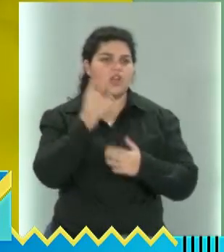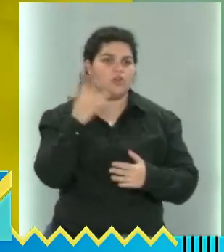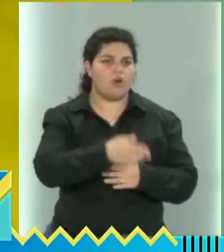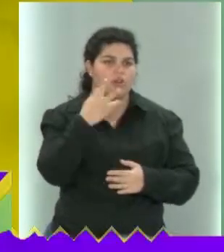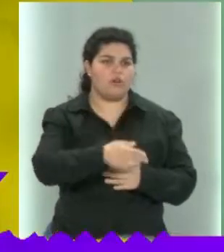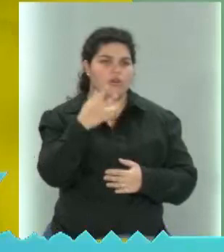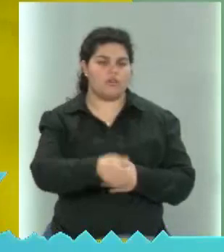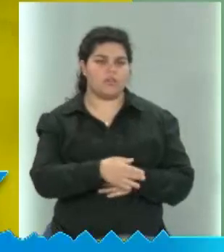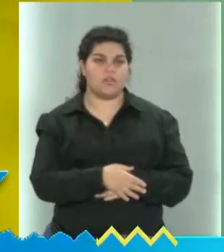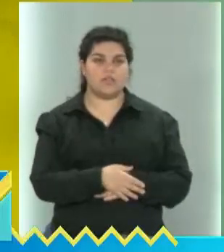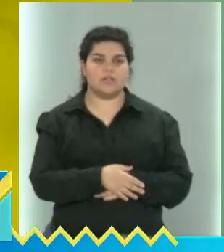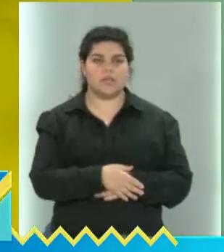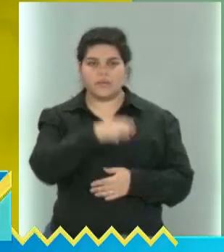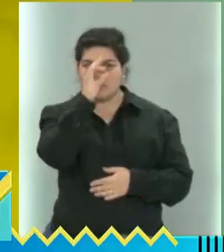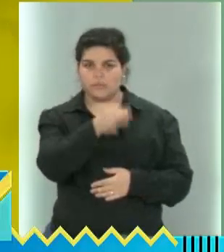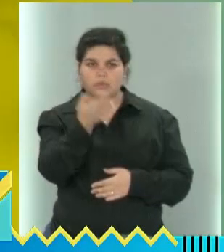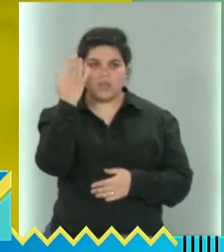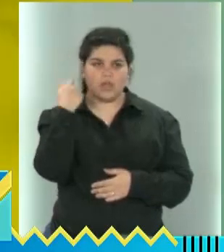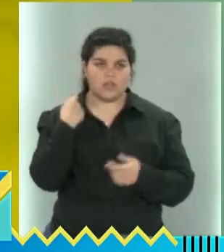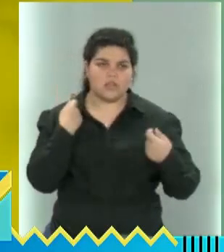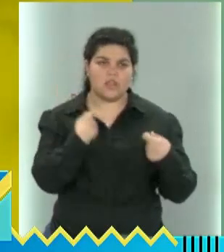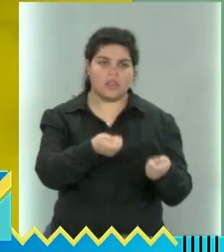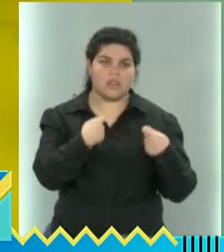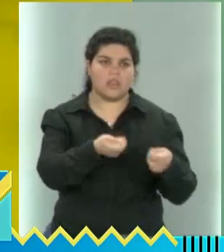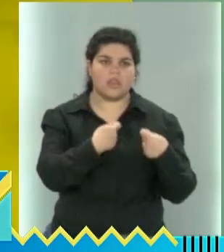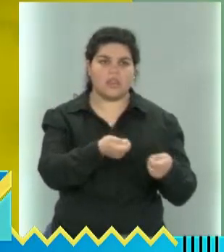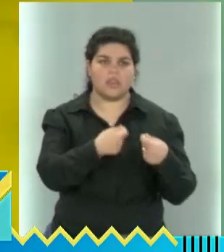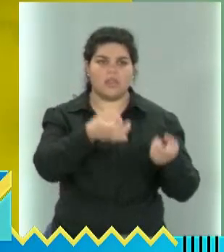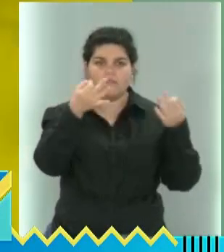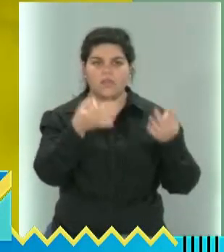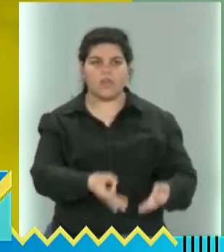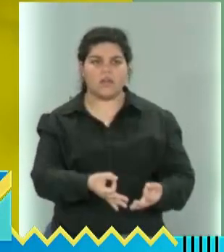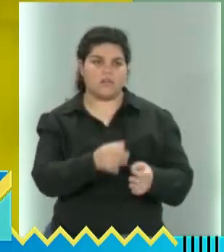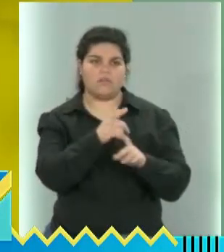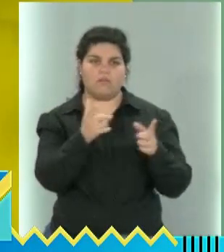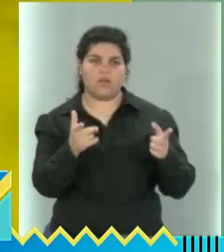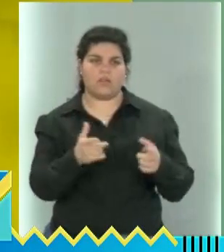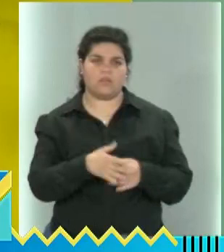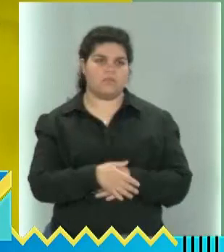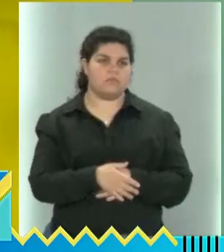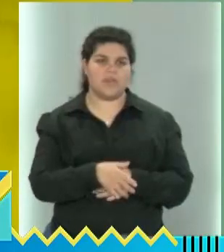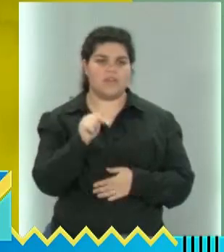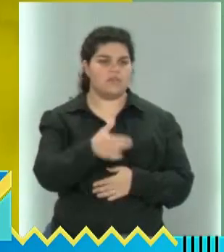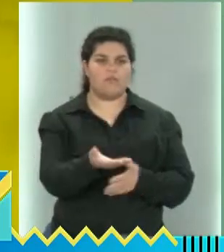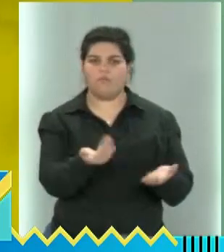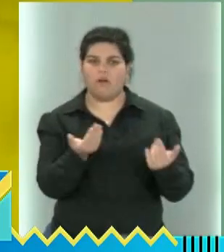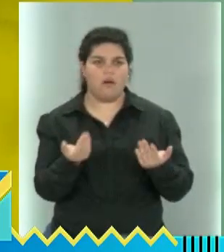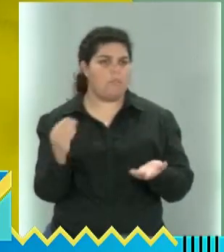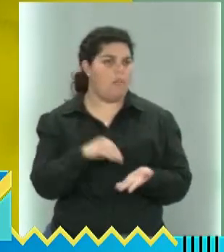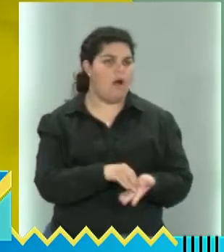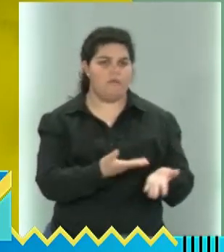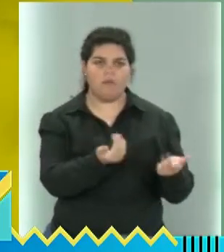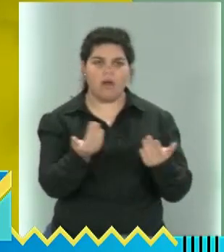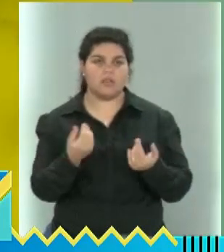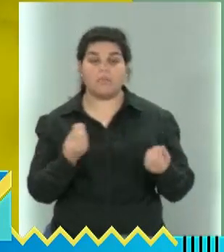se han invertido en educación lo que debería ser para que todos estos problemas y todas